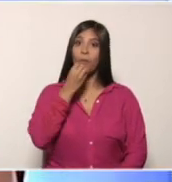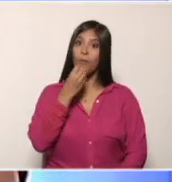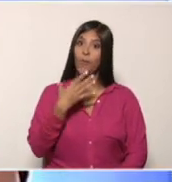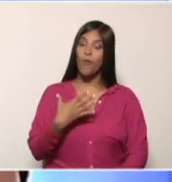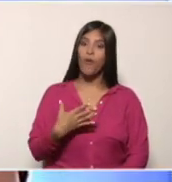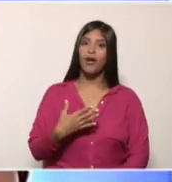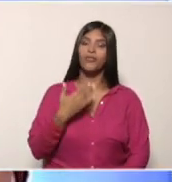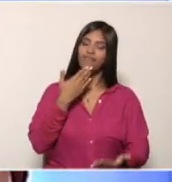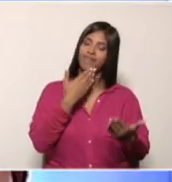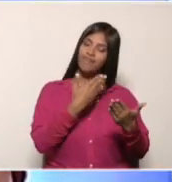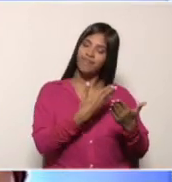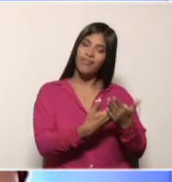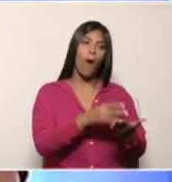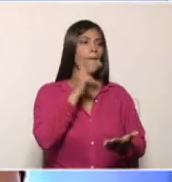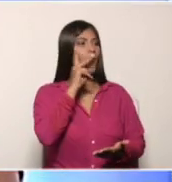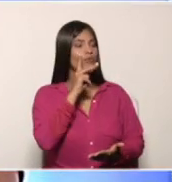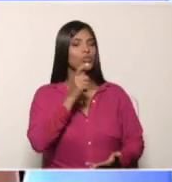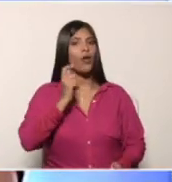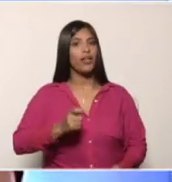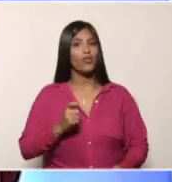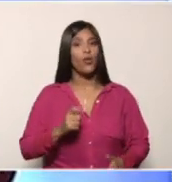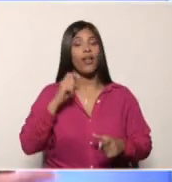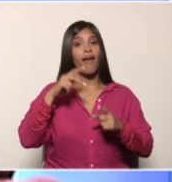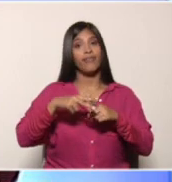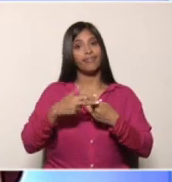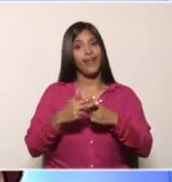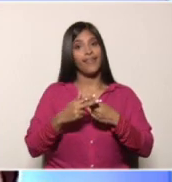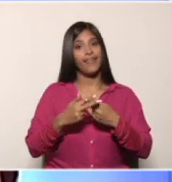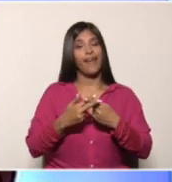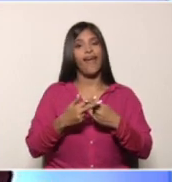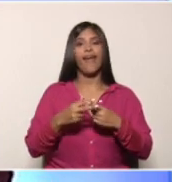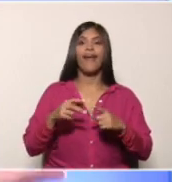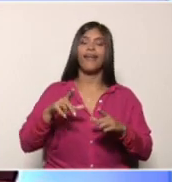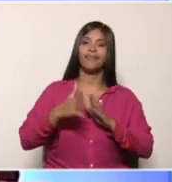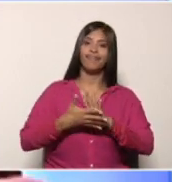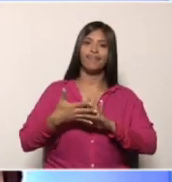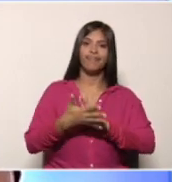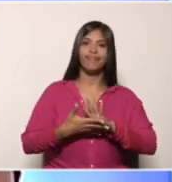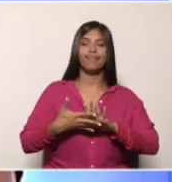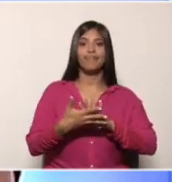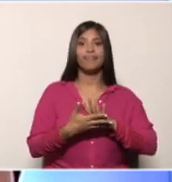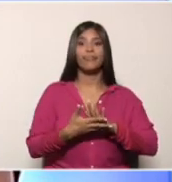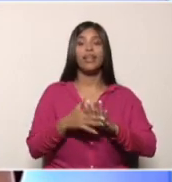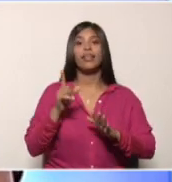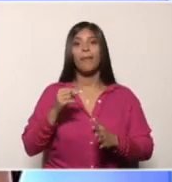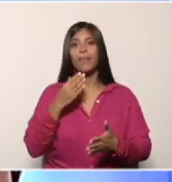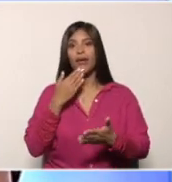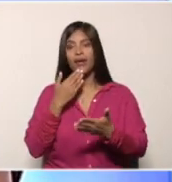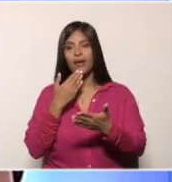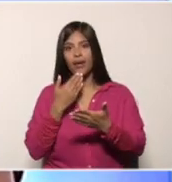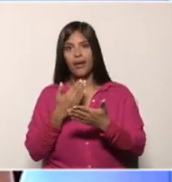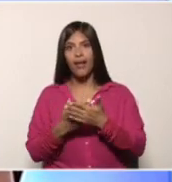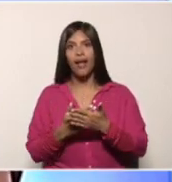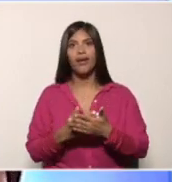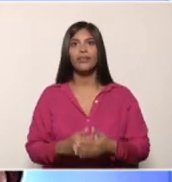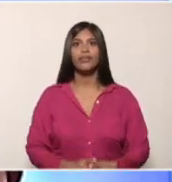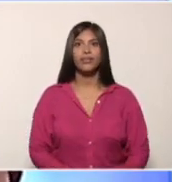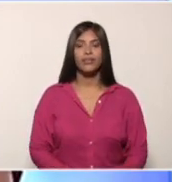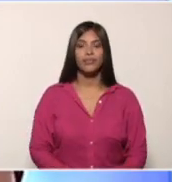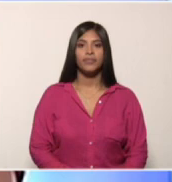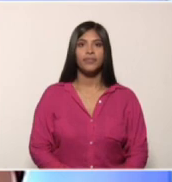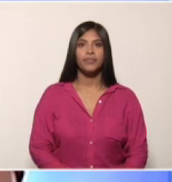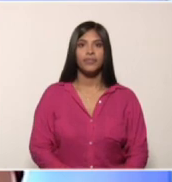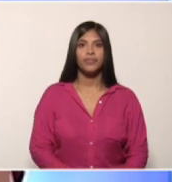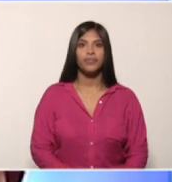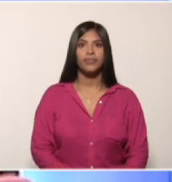entonces al profesor Antonio Castillo por este video, este taller de lengua de señas venezolana, y así como le agradezco a Antonio Castillo por este video y taller